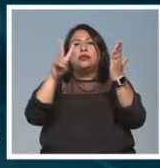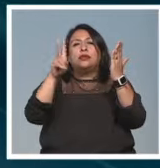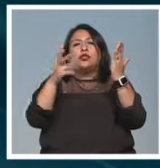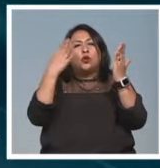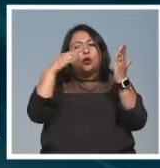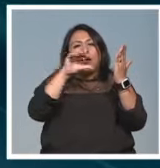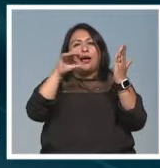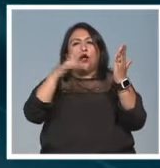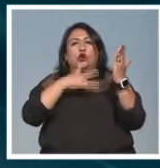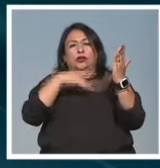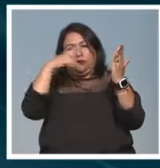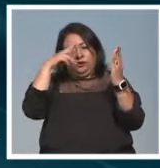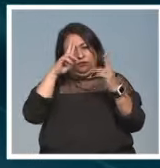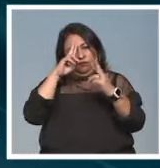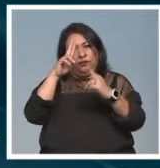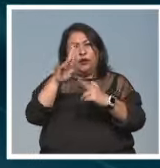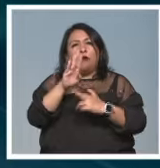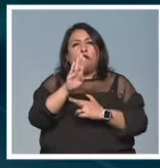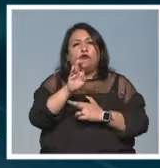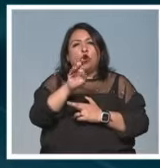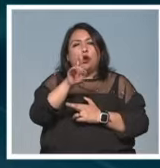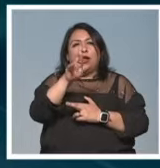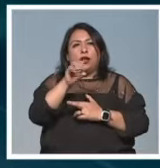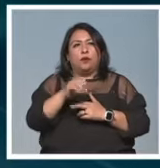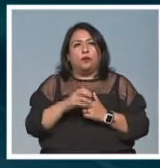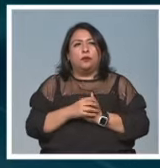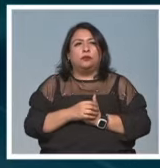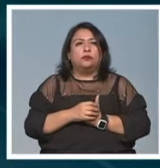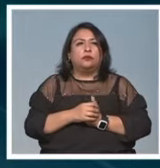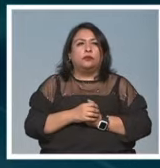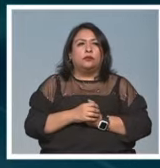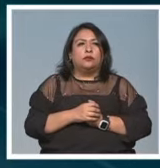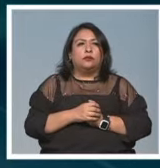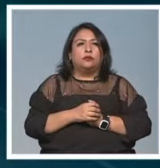de México, en homenaje al bolero.